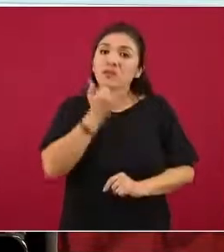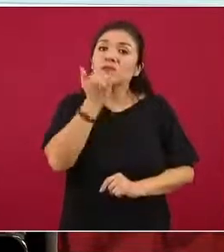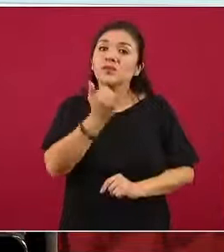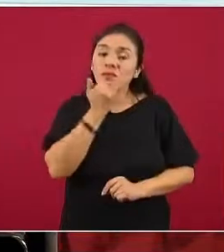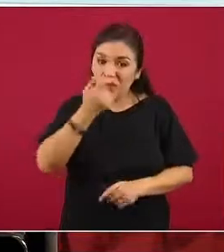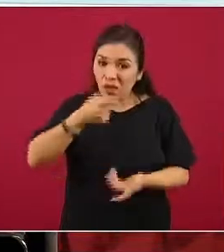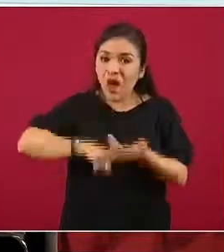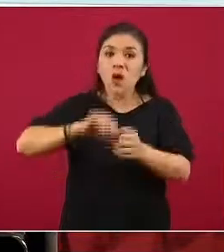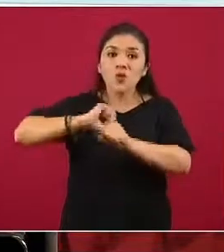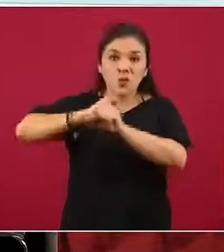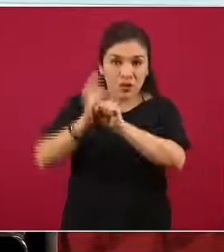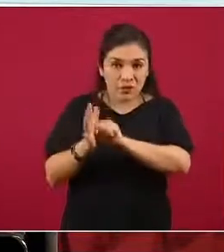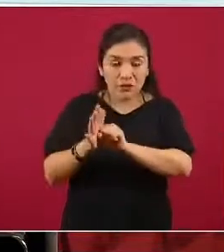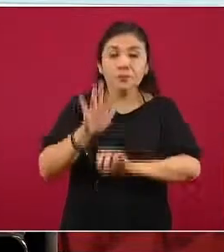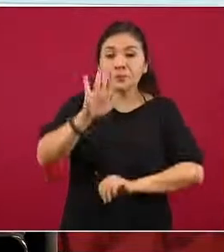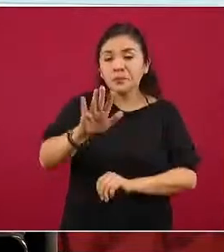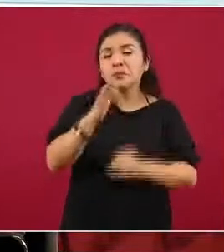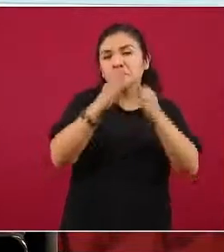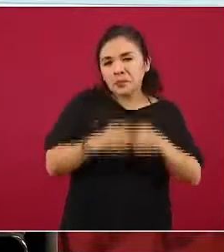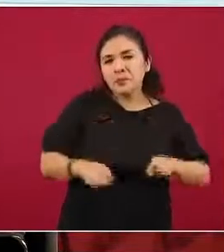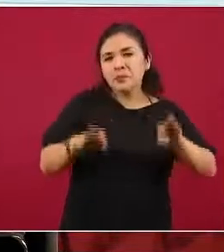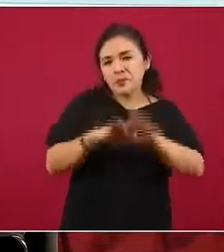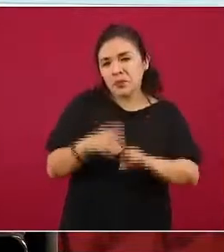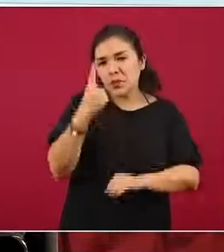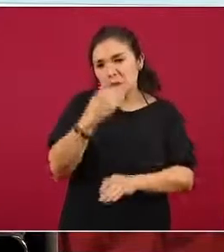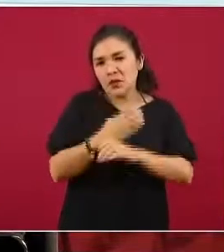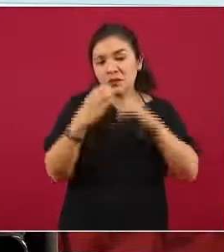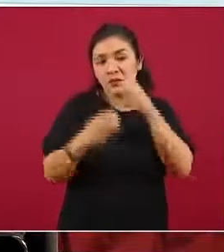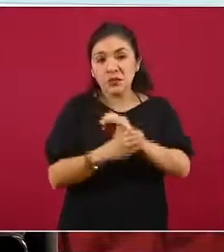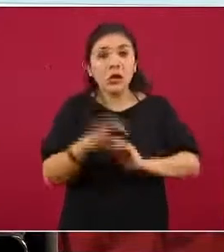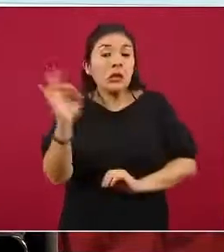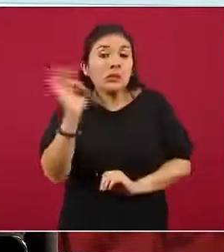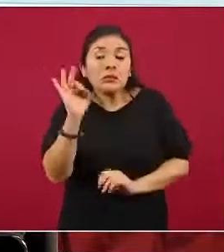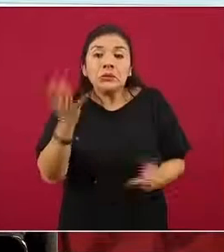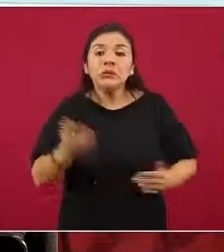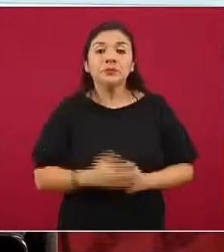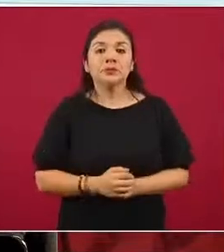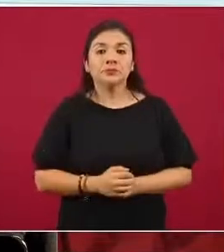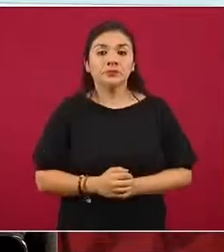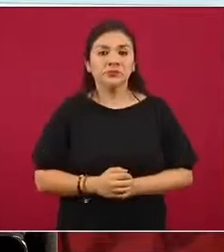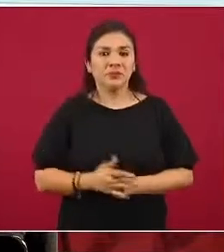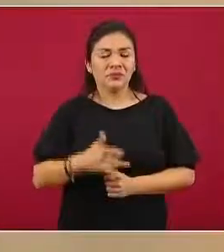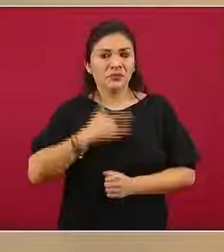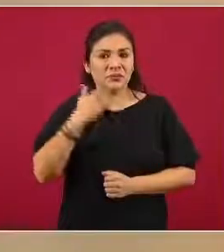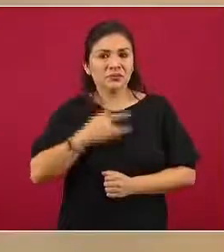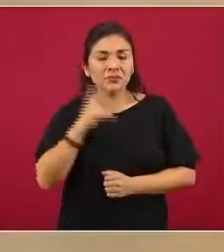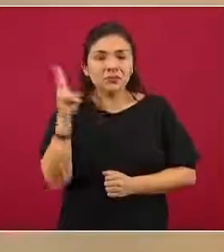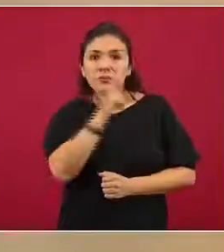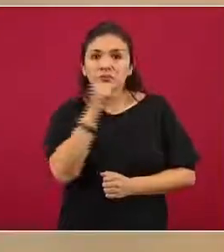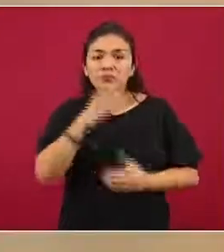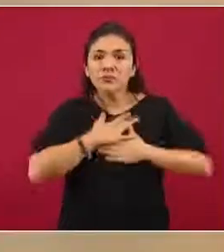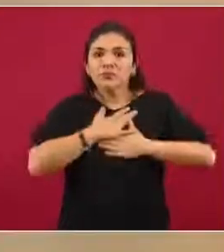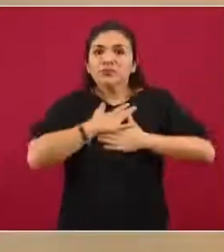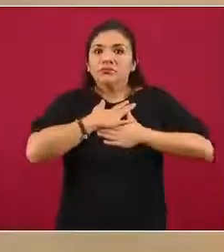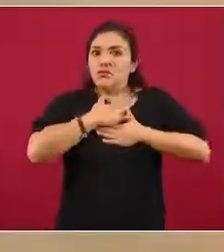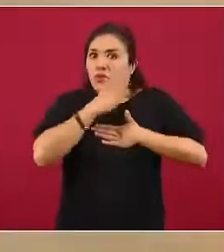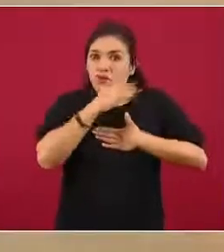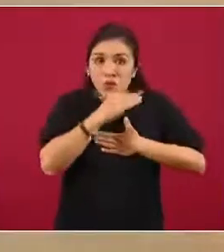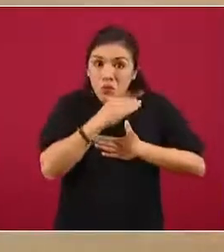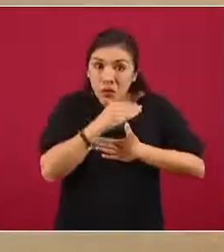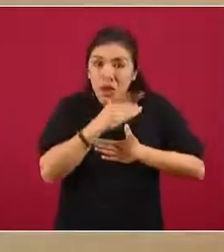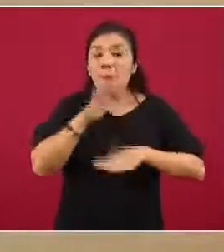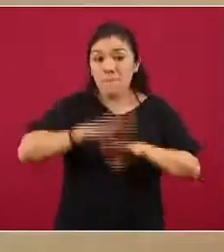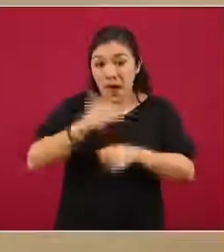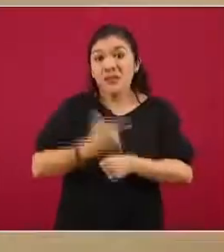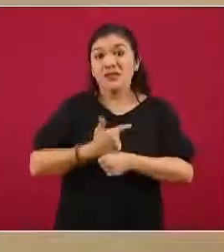COVID-19. Y aquí hay un detalle muy importante. Si hay dificultad para respirar, por supuesto, esto se presenta en los casos